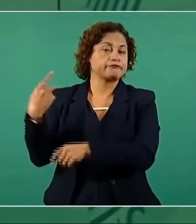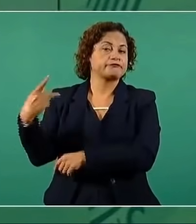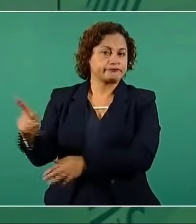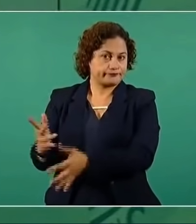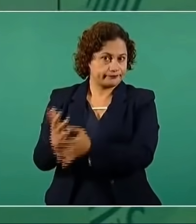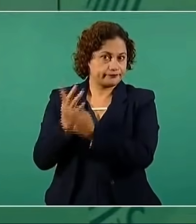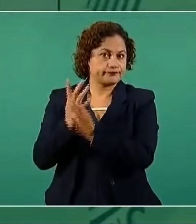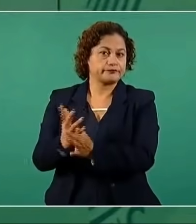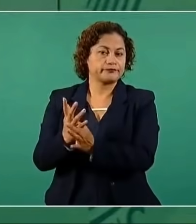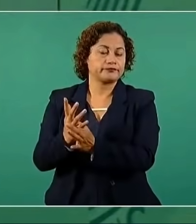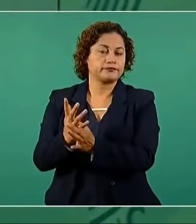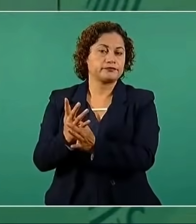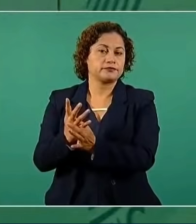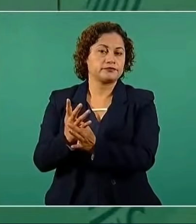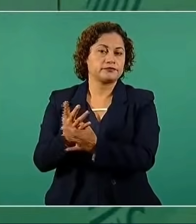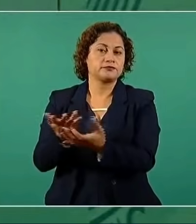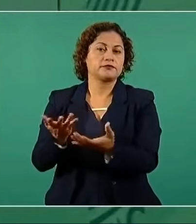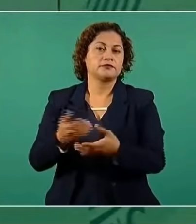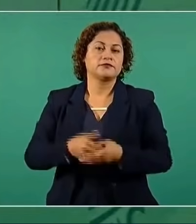porque